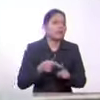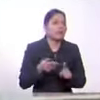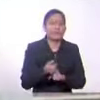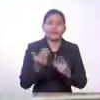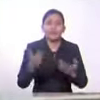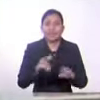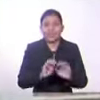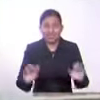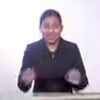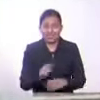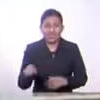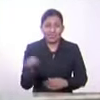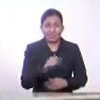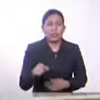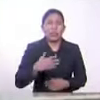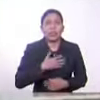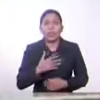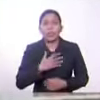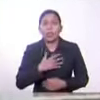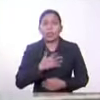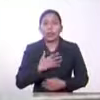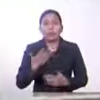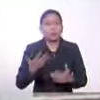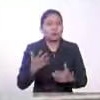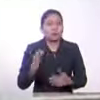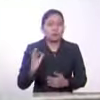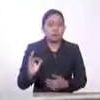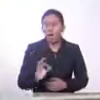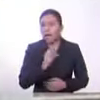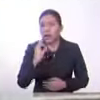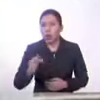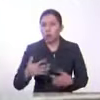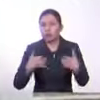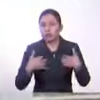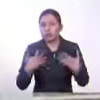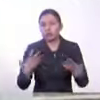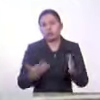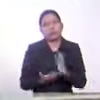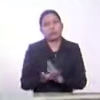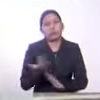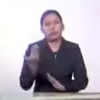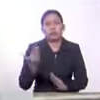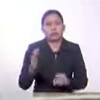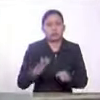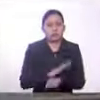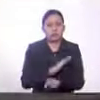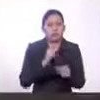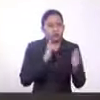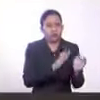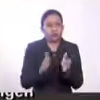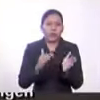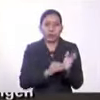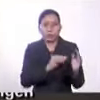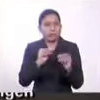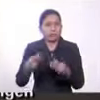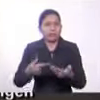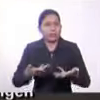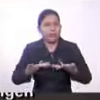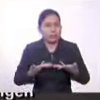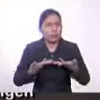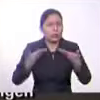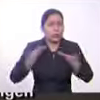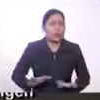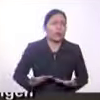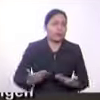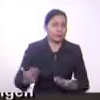niños y estas niñas se encuentren en mejores condiciones, pero también se desarrollen planes de restitución de derechos para que, ya